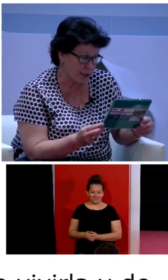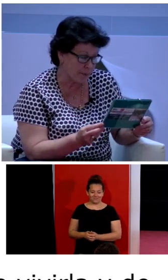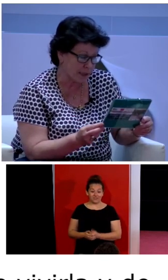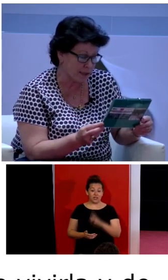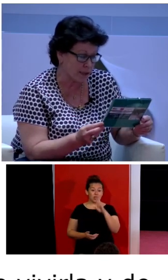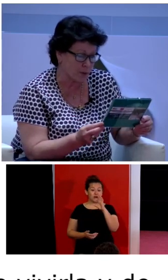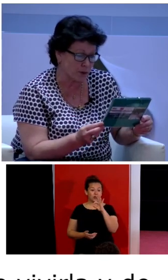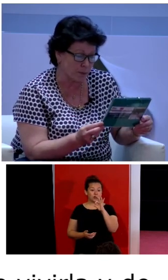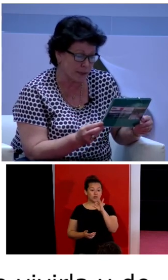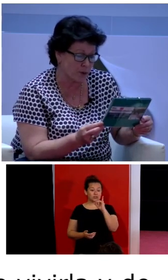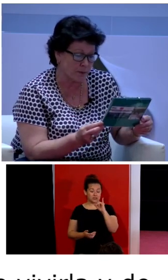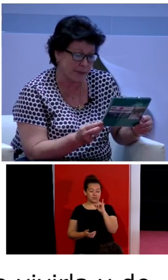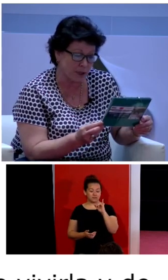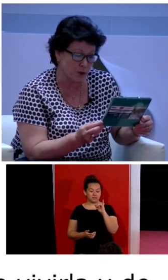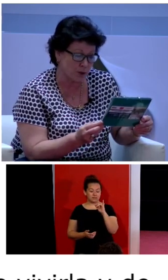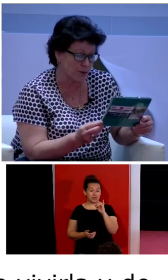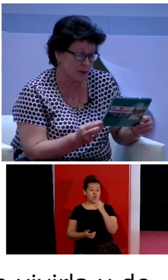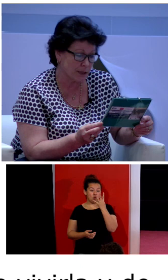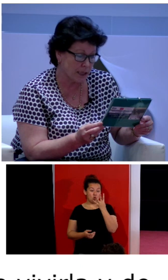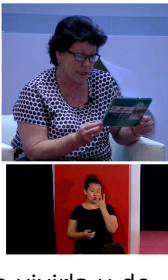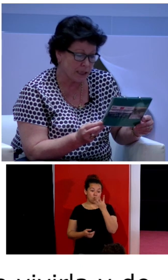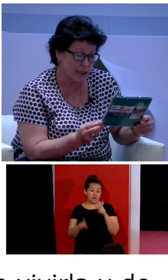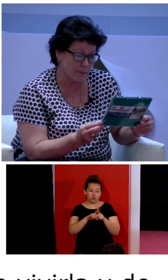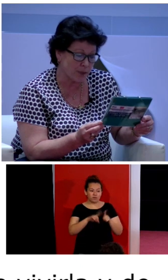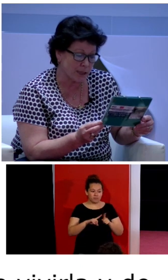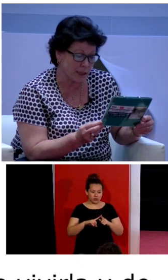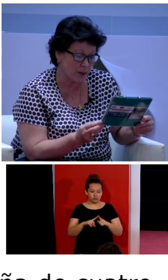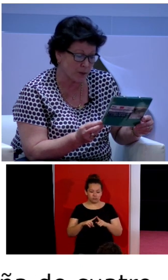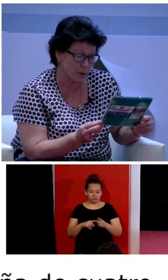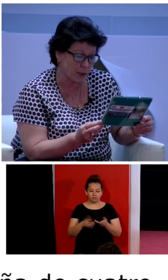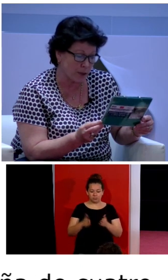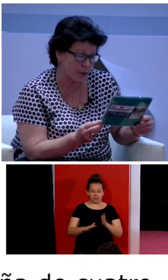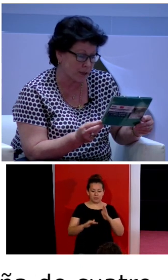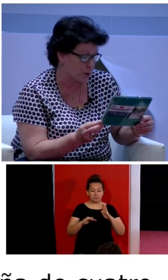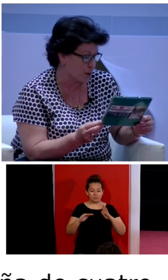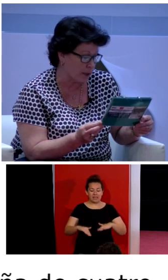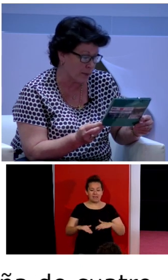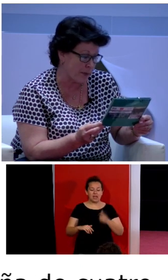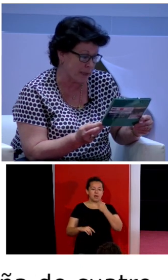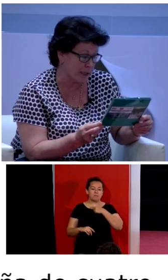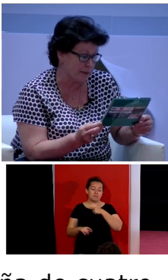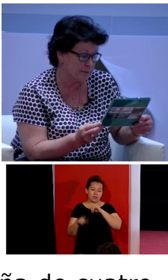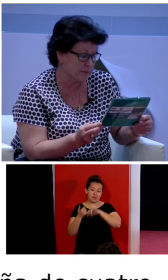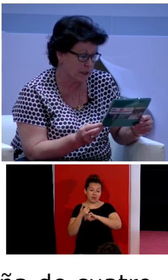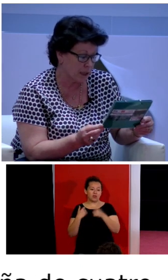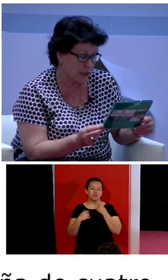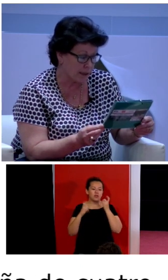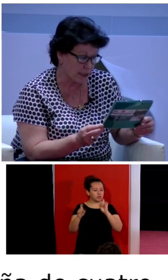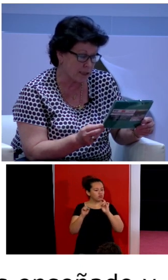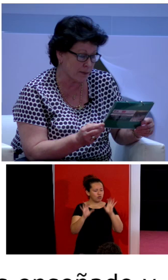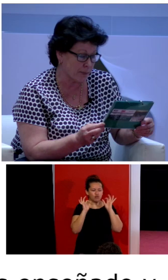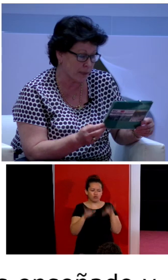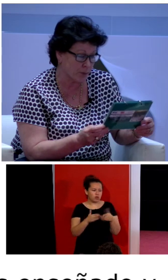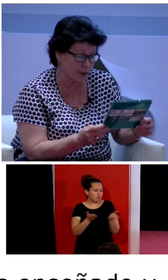Rosy es la pequeña de 4 hermanos y mi marido y yo le hemos enseñado y educado a todos de la misma manera.